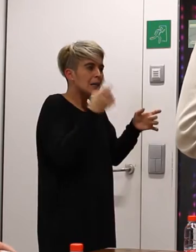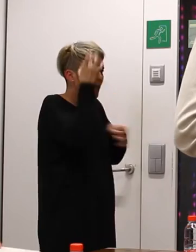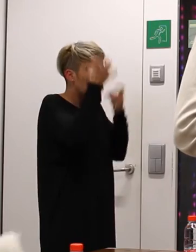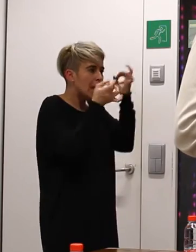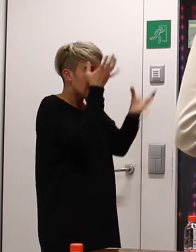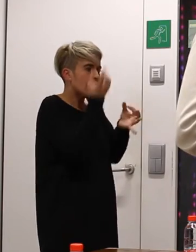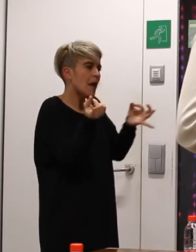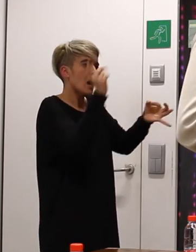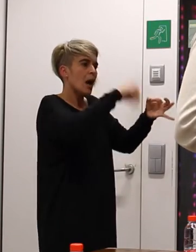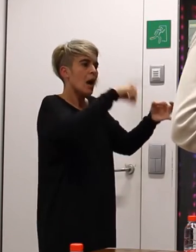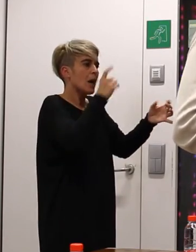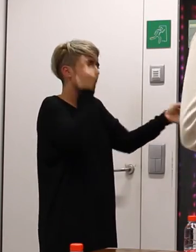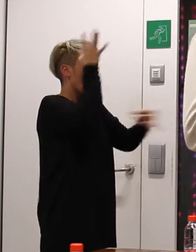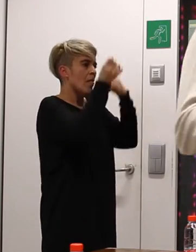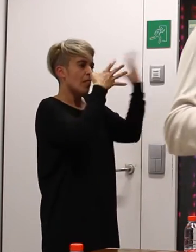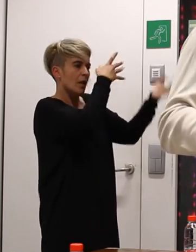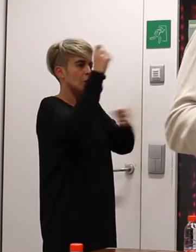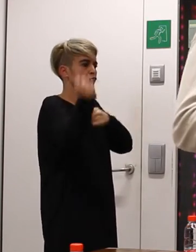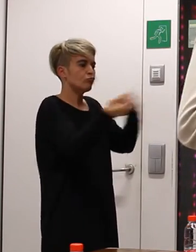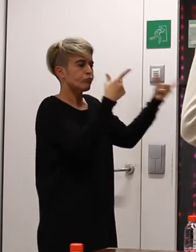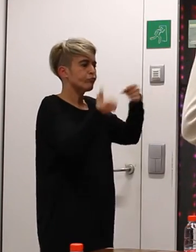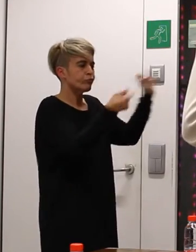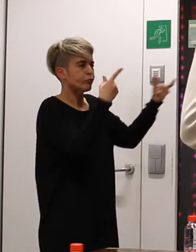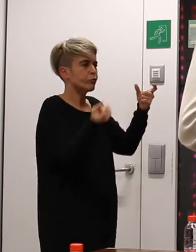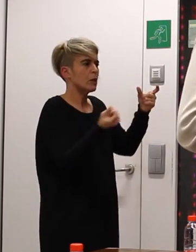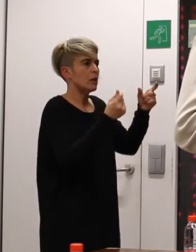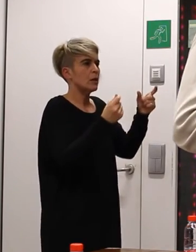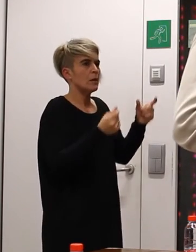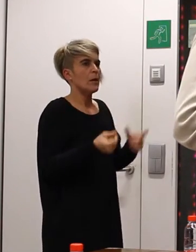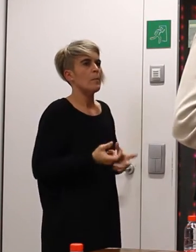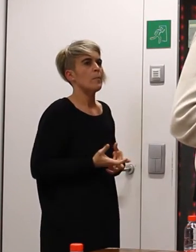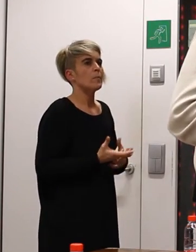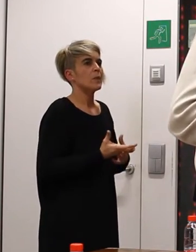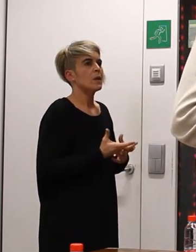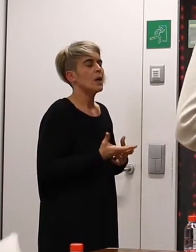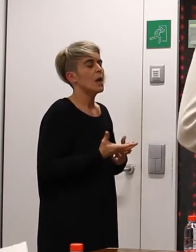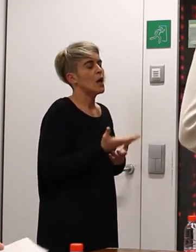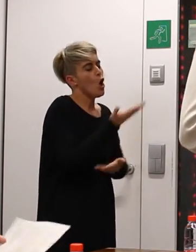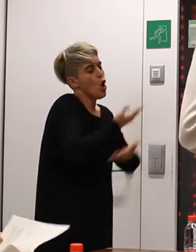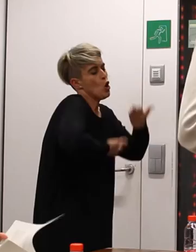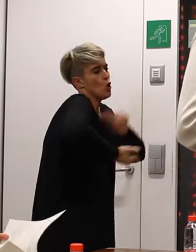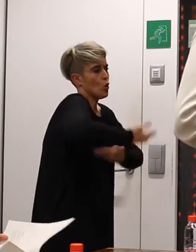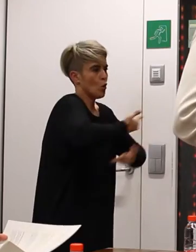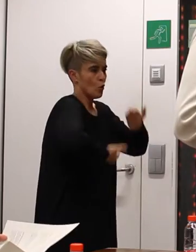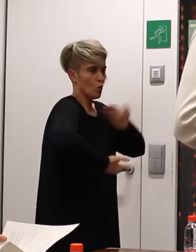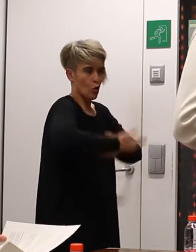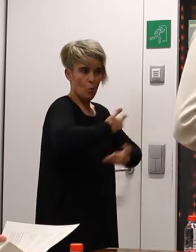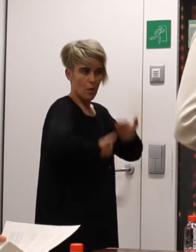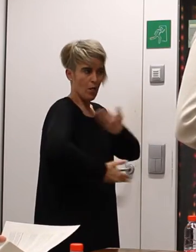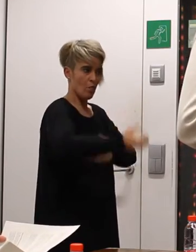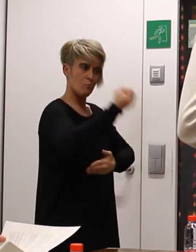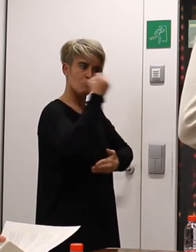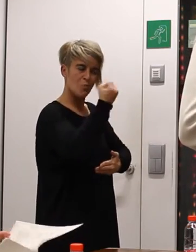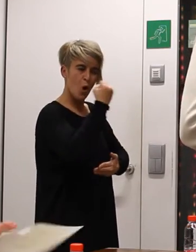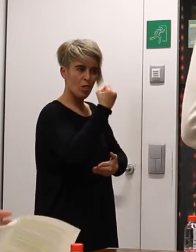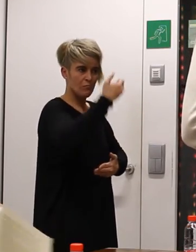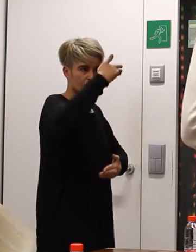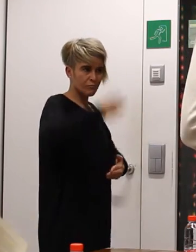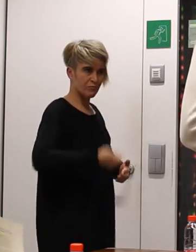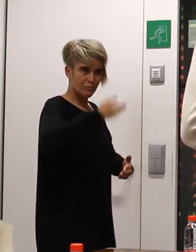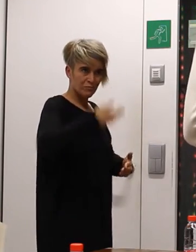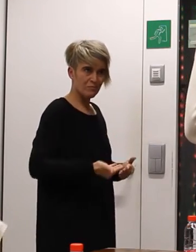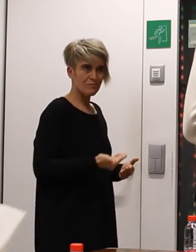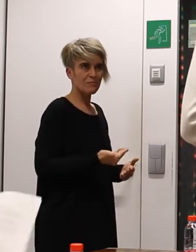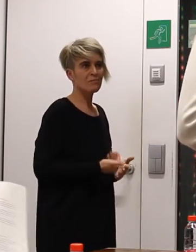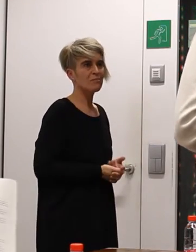modelo energético en España. Así vamos a ver qué sale de todas. El poder de la cooperación es enorme. Yo no sabía